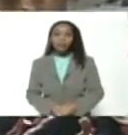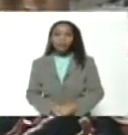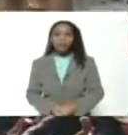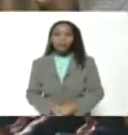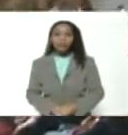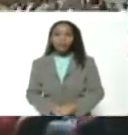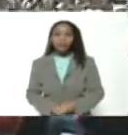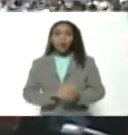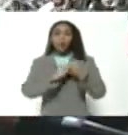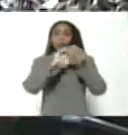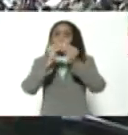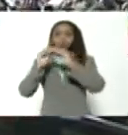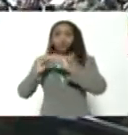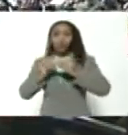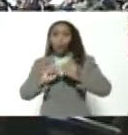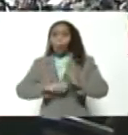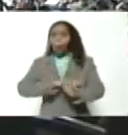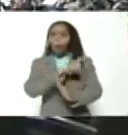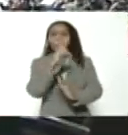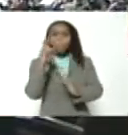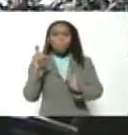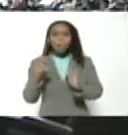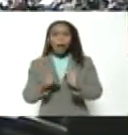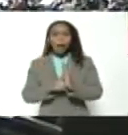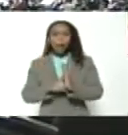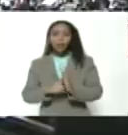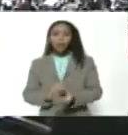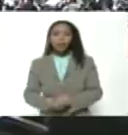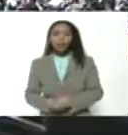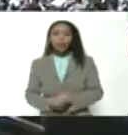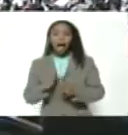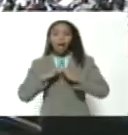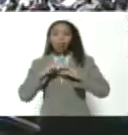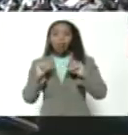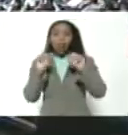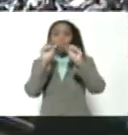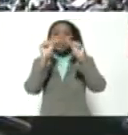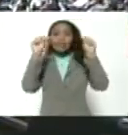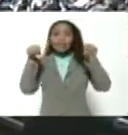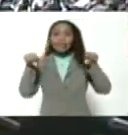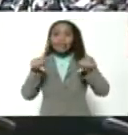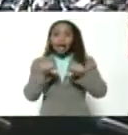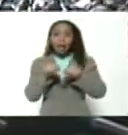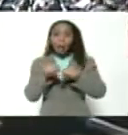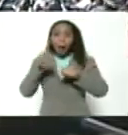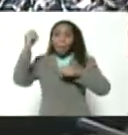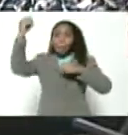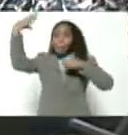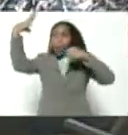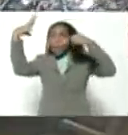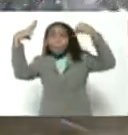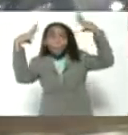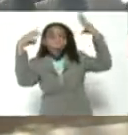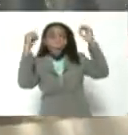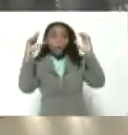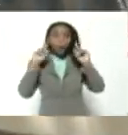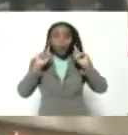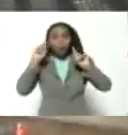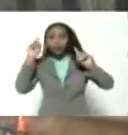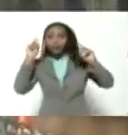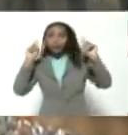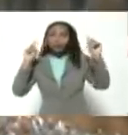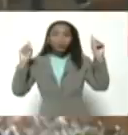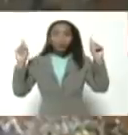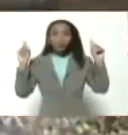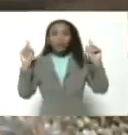un arreglo completo a todos los sistemas de iluminación, de sonido,